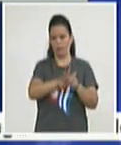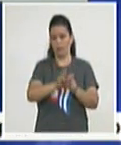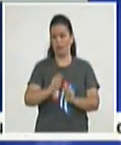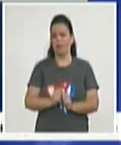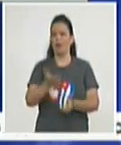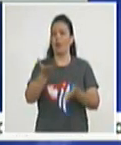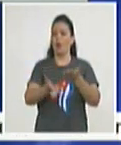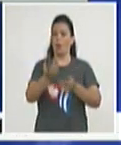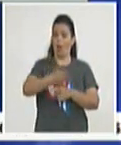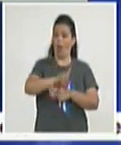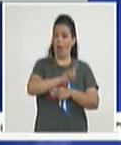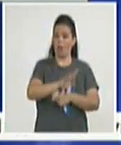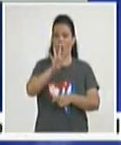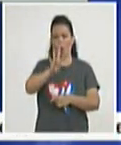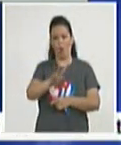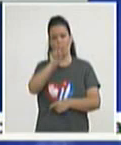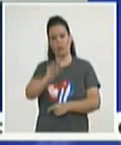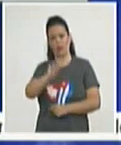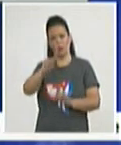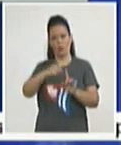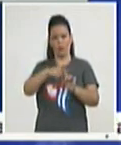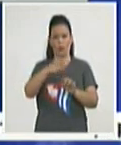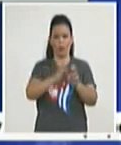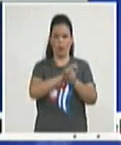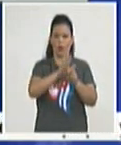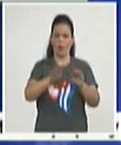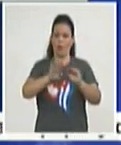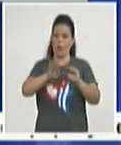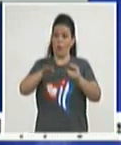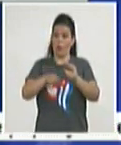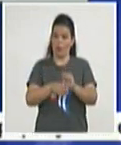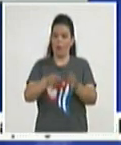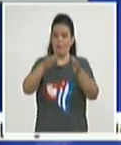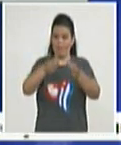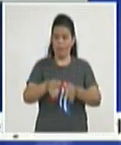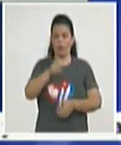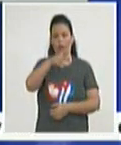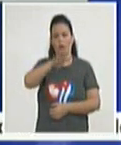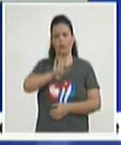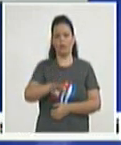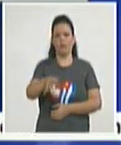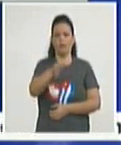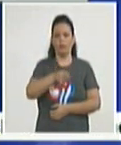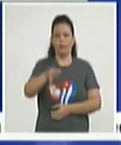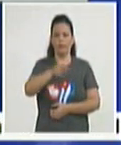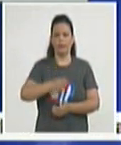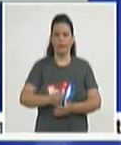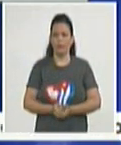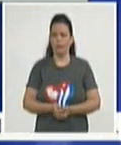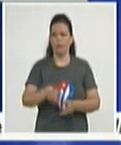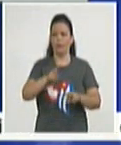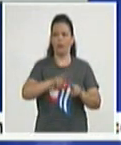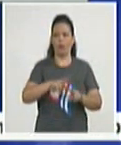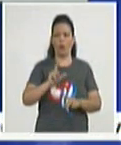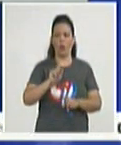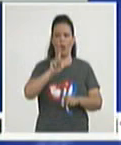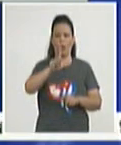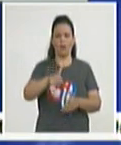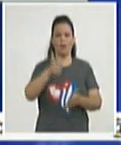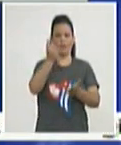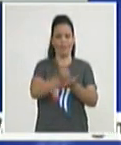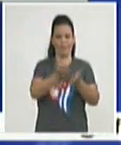en relación con la jornada anterior y con una transmisión en sus 14 municipios. Holguín confirma